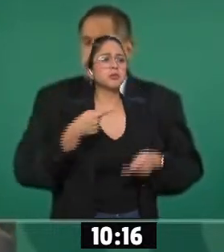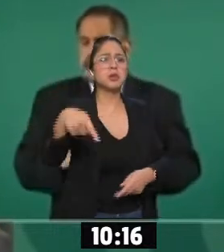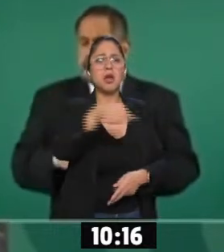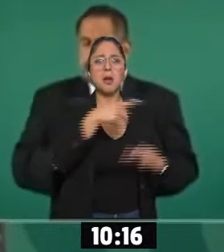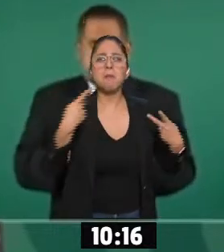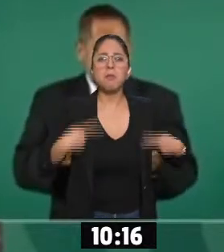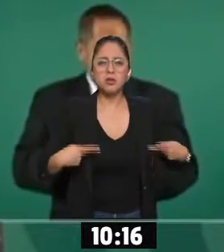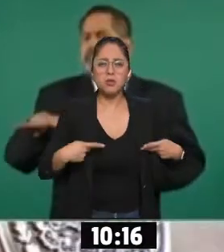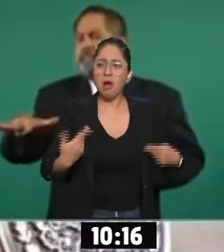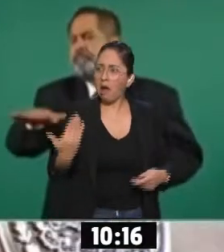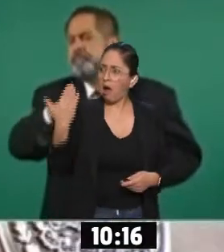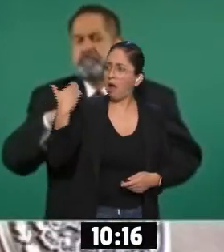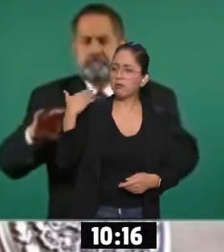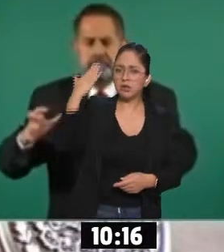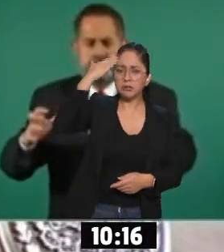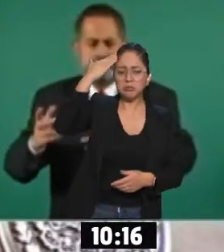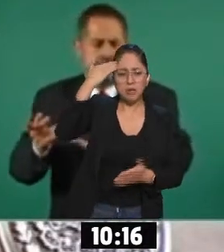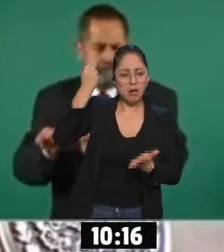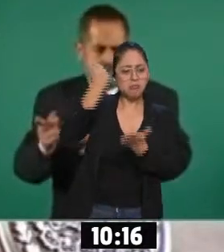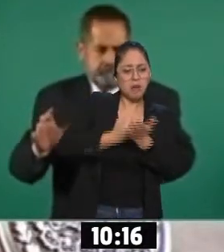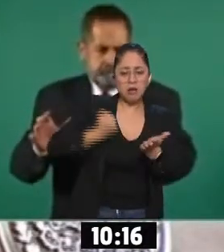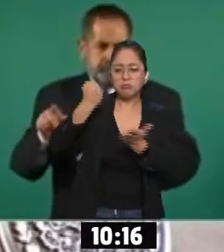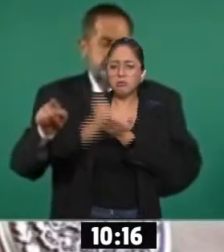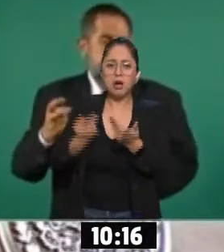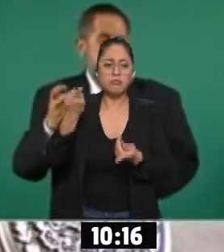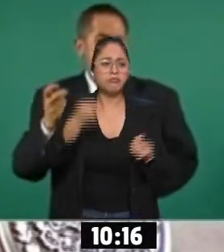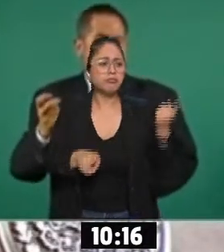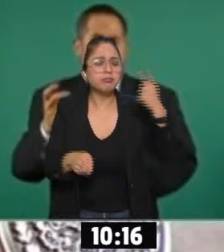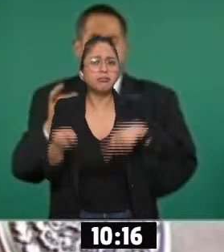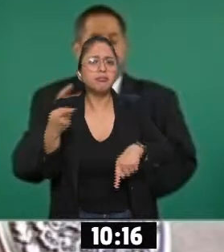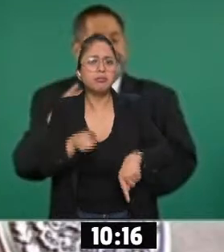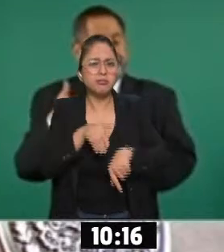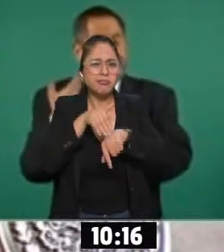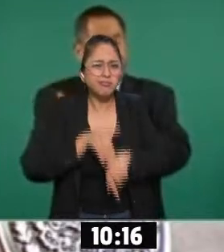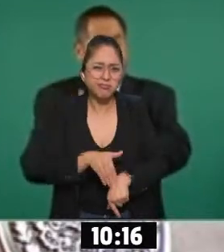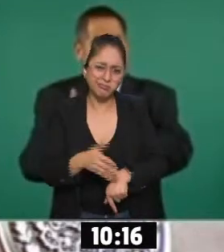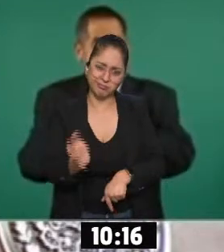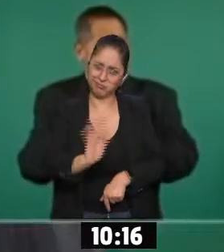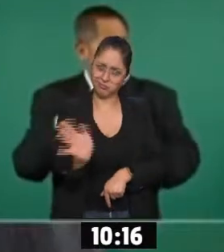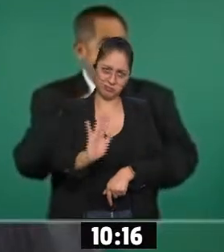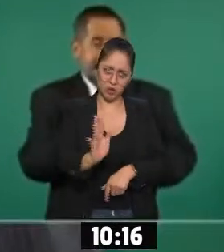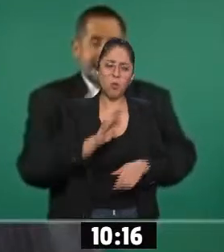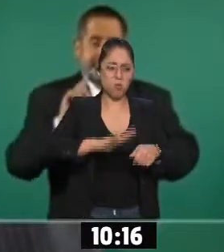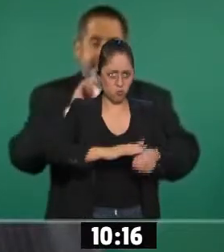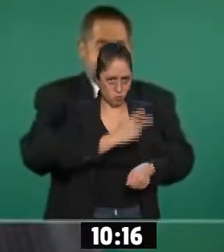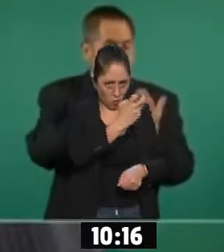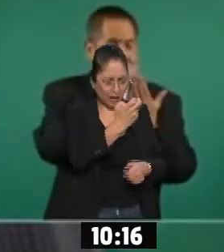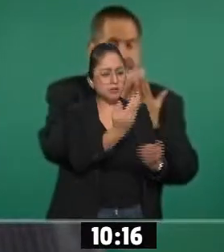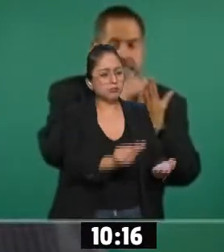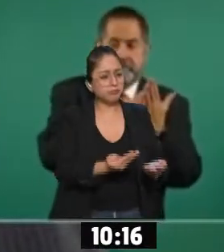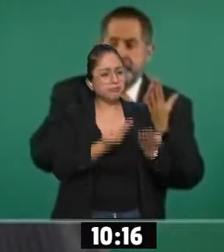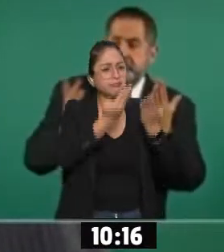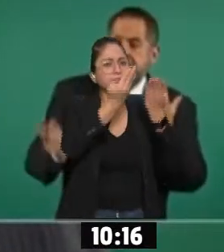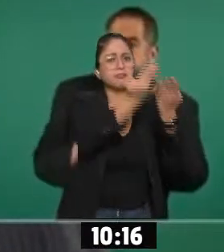las cosas? Y para eso es la consulta